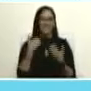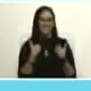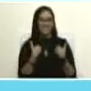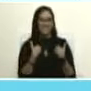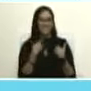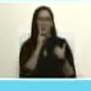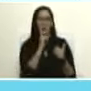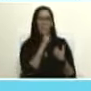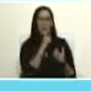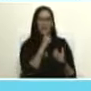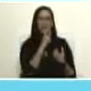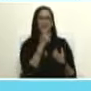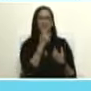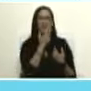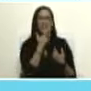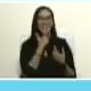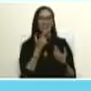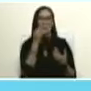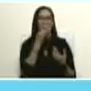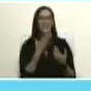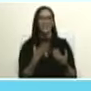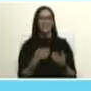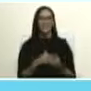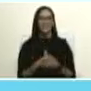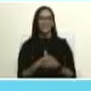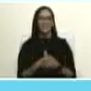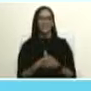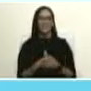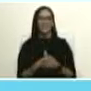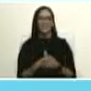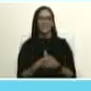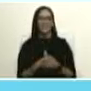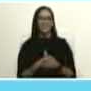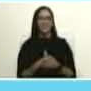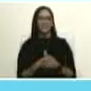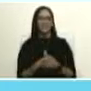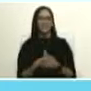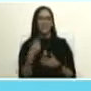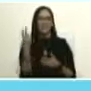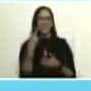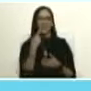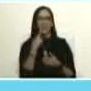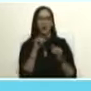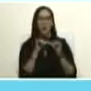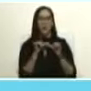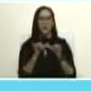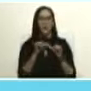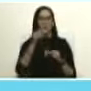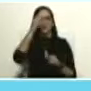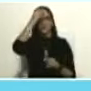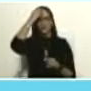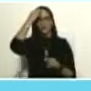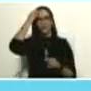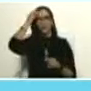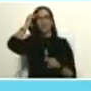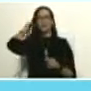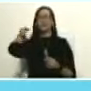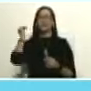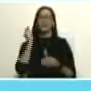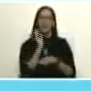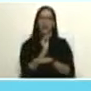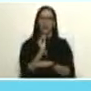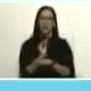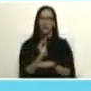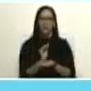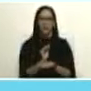Nombre bonito, bello. Y las dos dijeron lo mismo. La